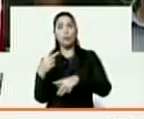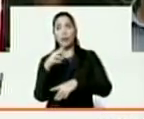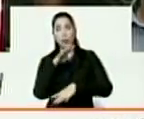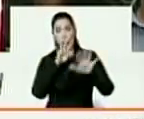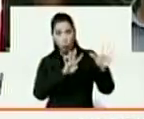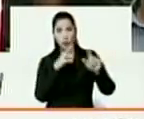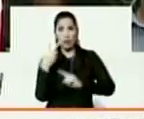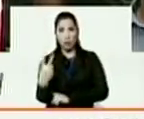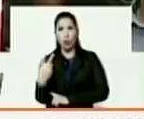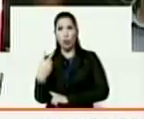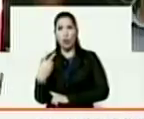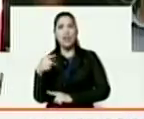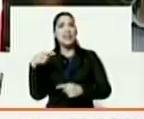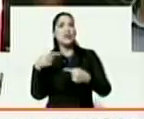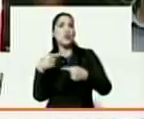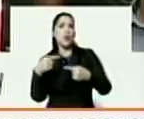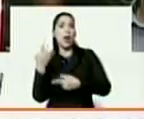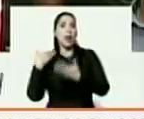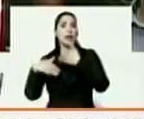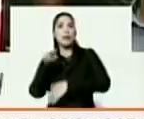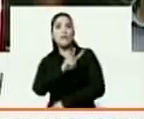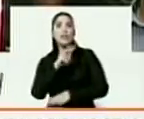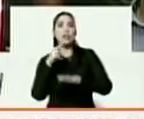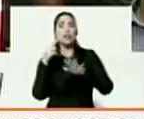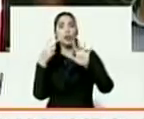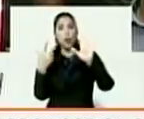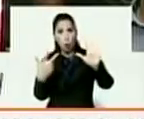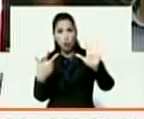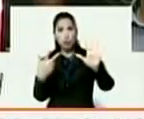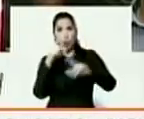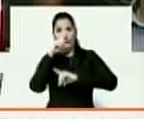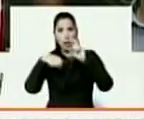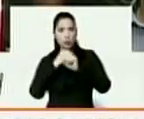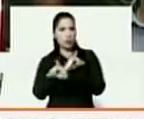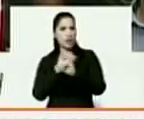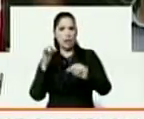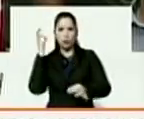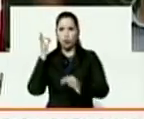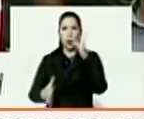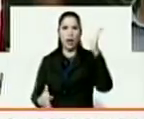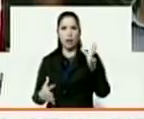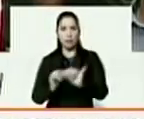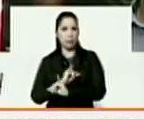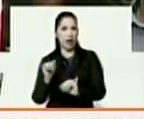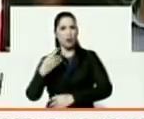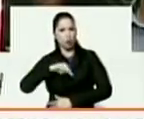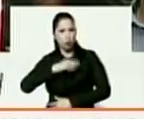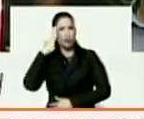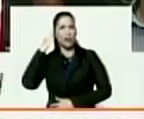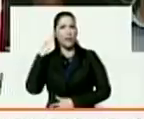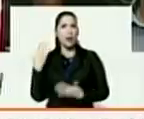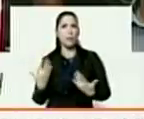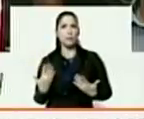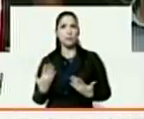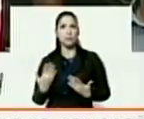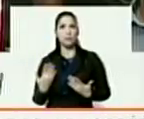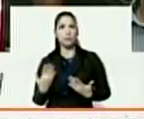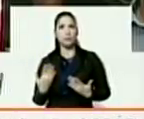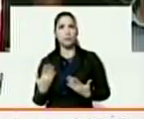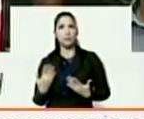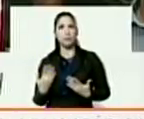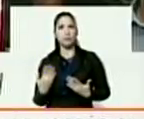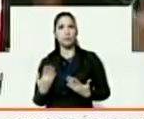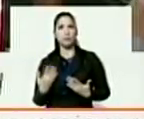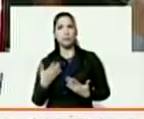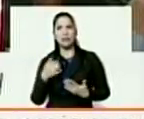hace 28 años la suerte estaba echada cada quien andaba ya en